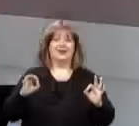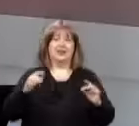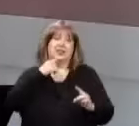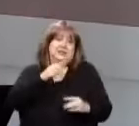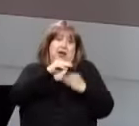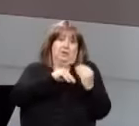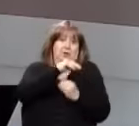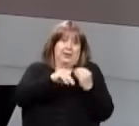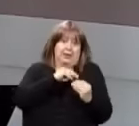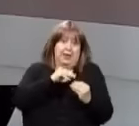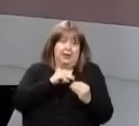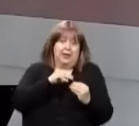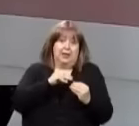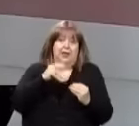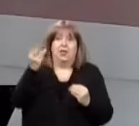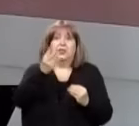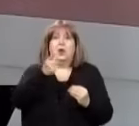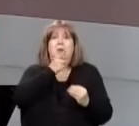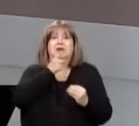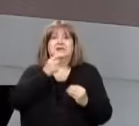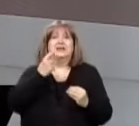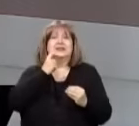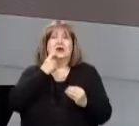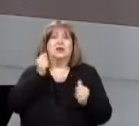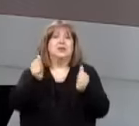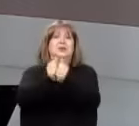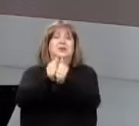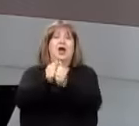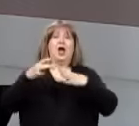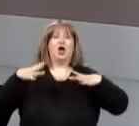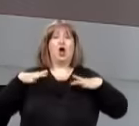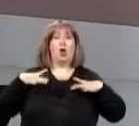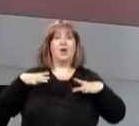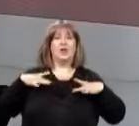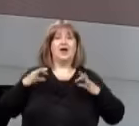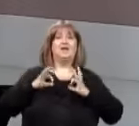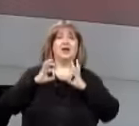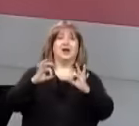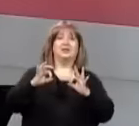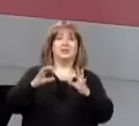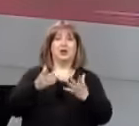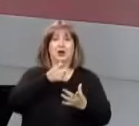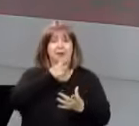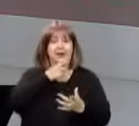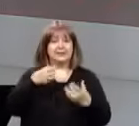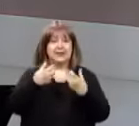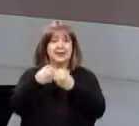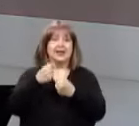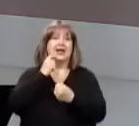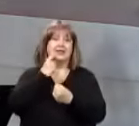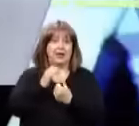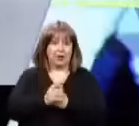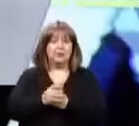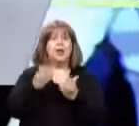familia, ¿no? Que estaban ellas de vacaciones porque estaban las dos juntas con todas las comodidades en una celda. Lo que piden ahora es que